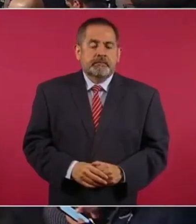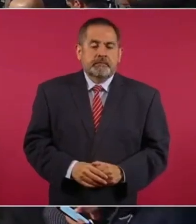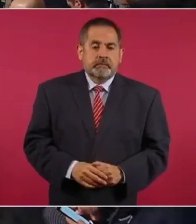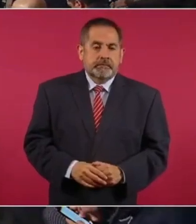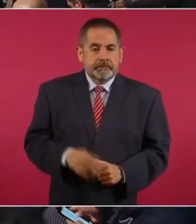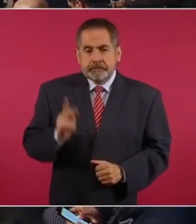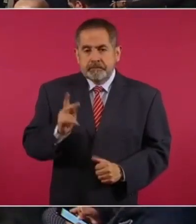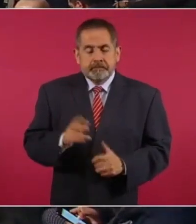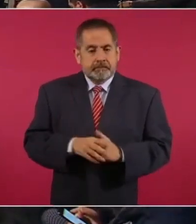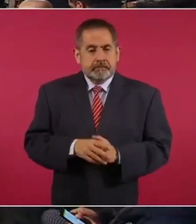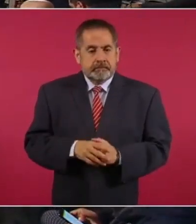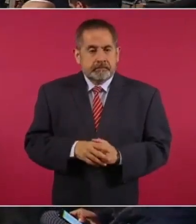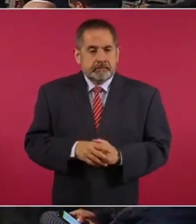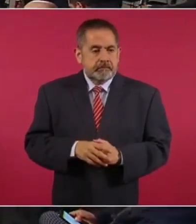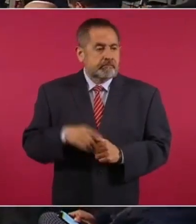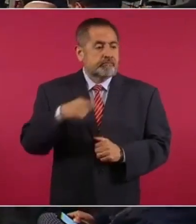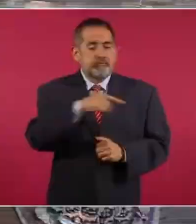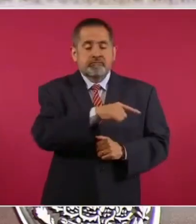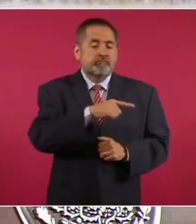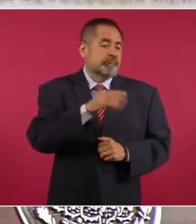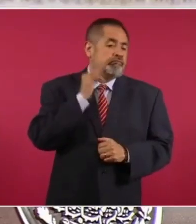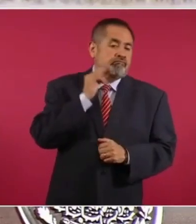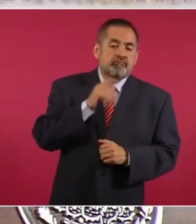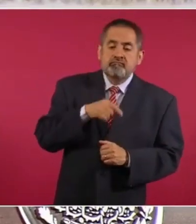Y desde luego que facultad